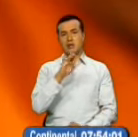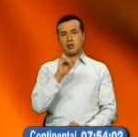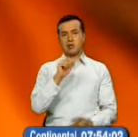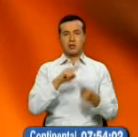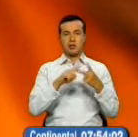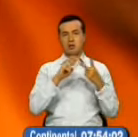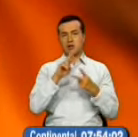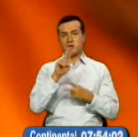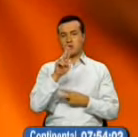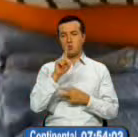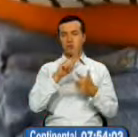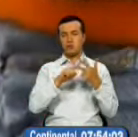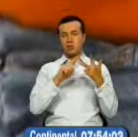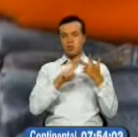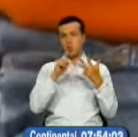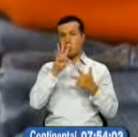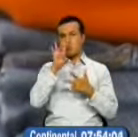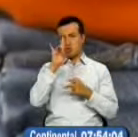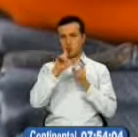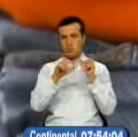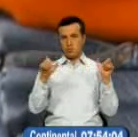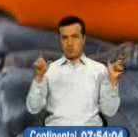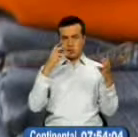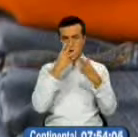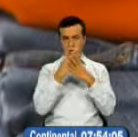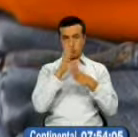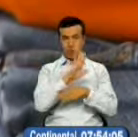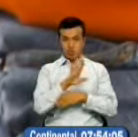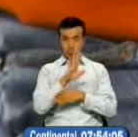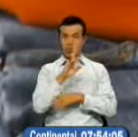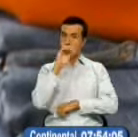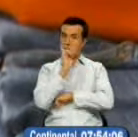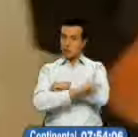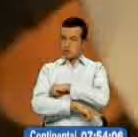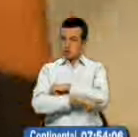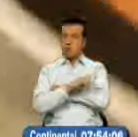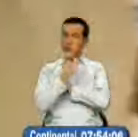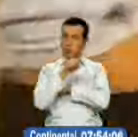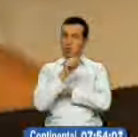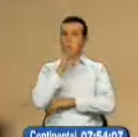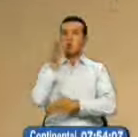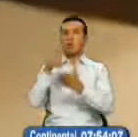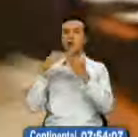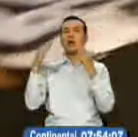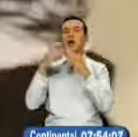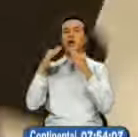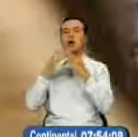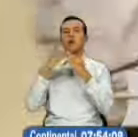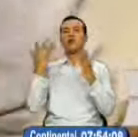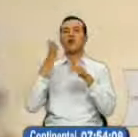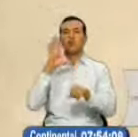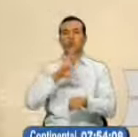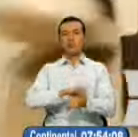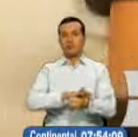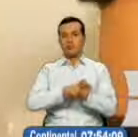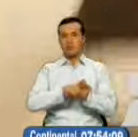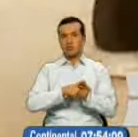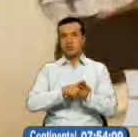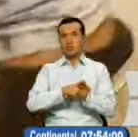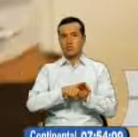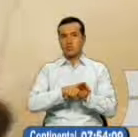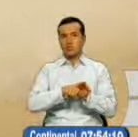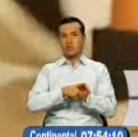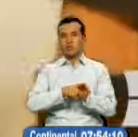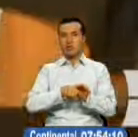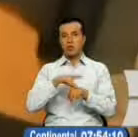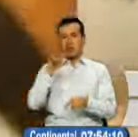otras 48 personas privadas de la libertad, aunque deben cumplir una sentencia, pueden volver a casa con un dispositivo electrónico en su tobillo